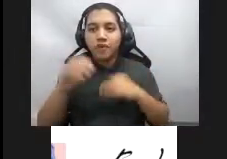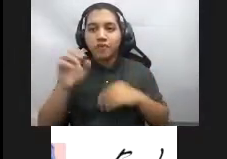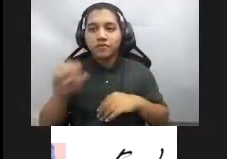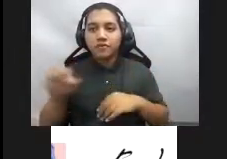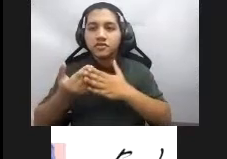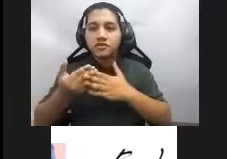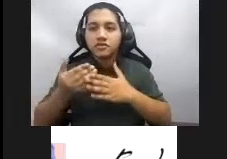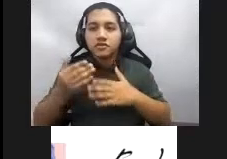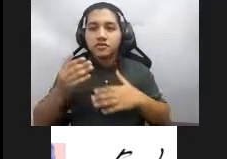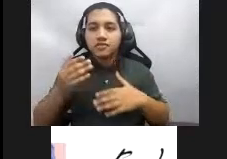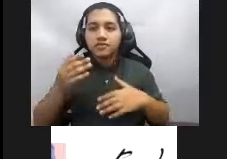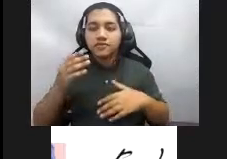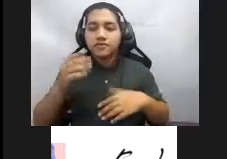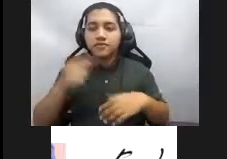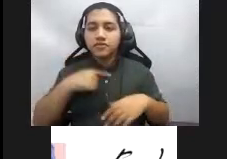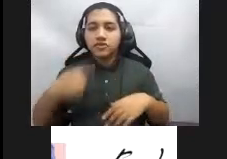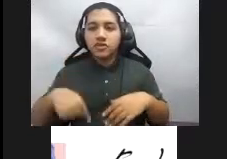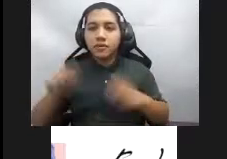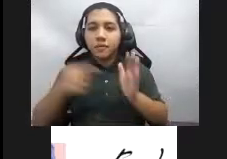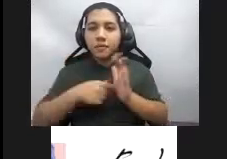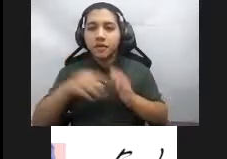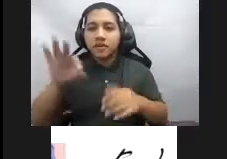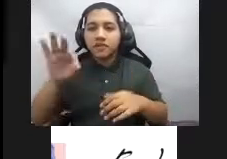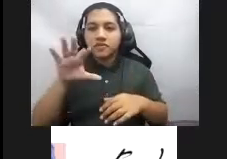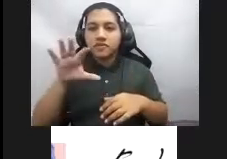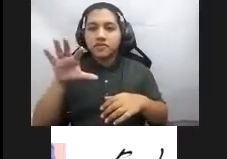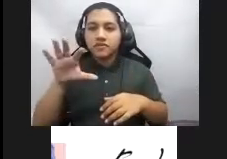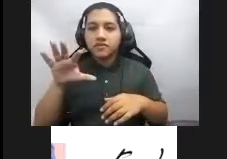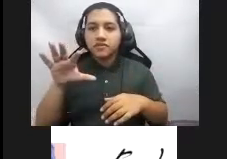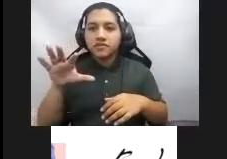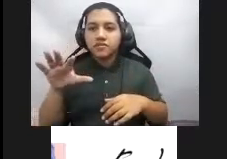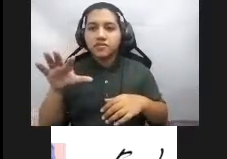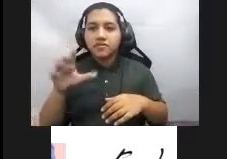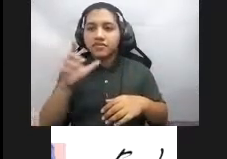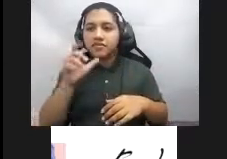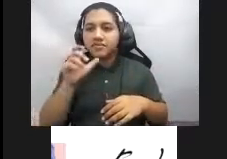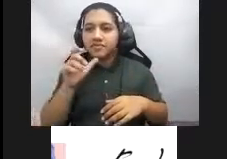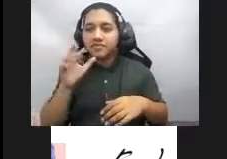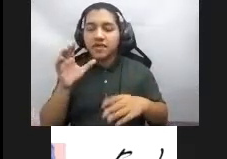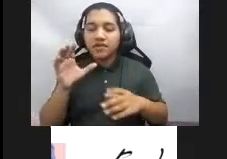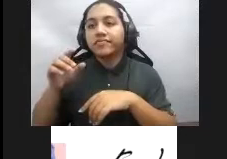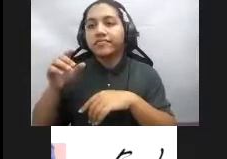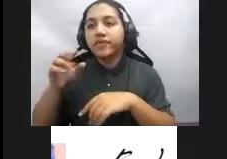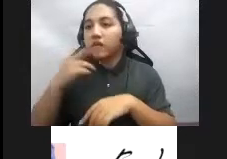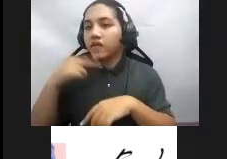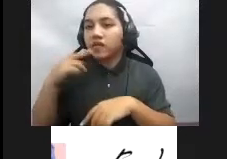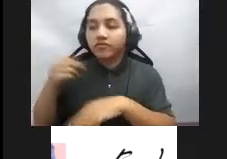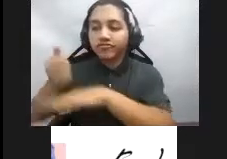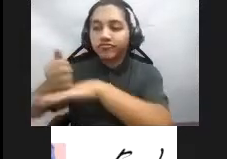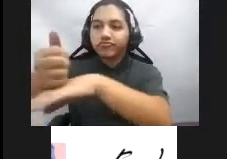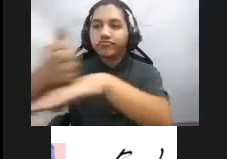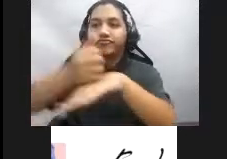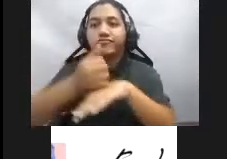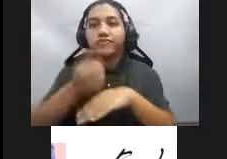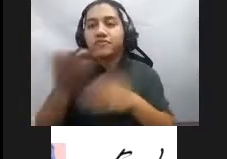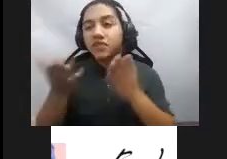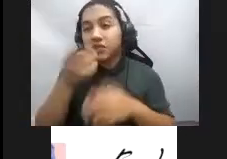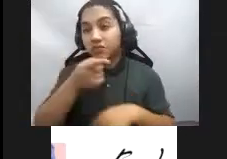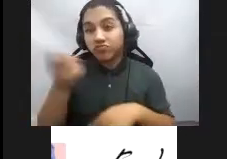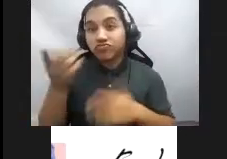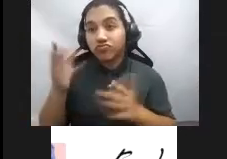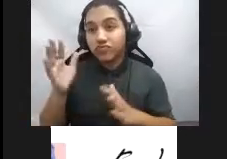1880. Algunos chinos fueron trasladados para ayudar a la construcción, otros trabajaron en el tendal de ladrillo que